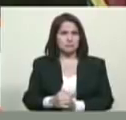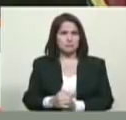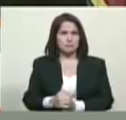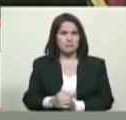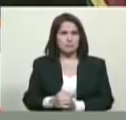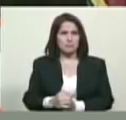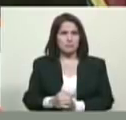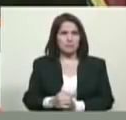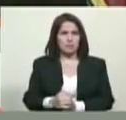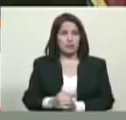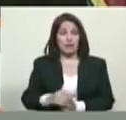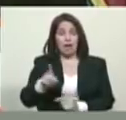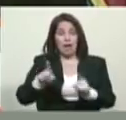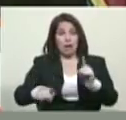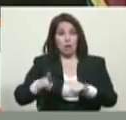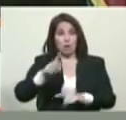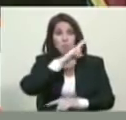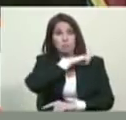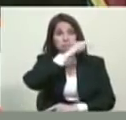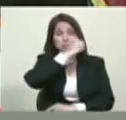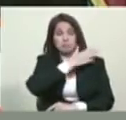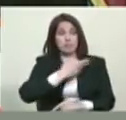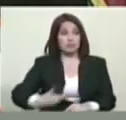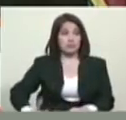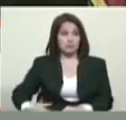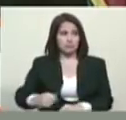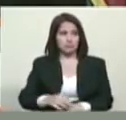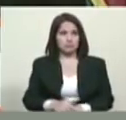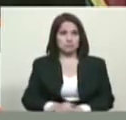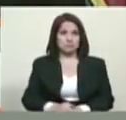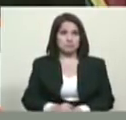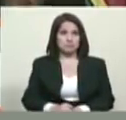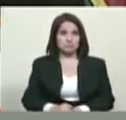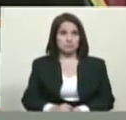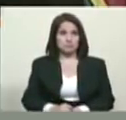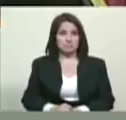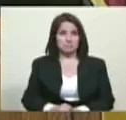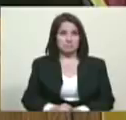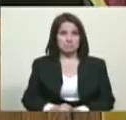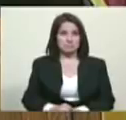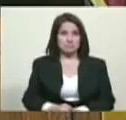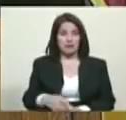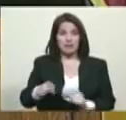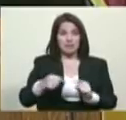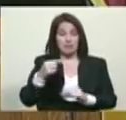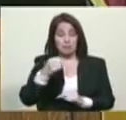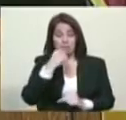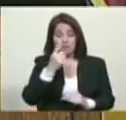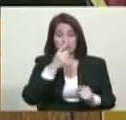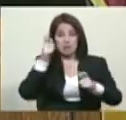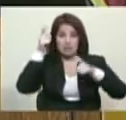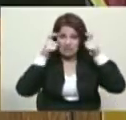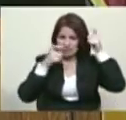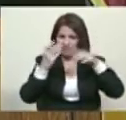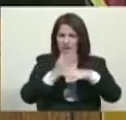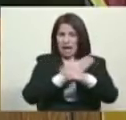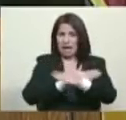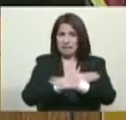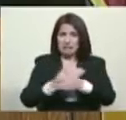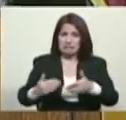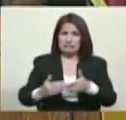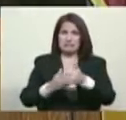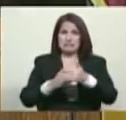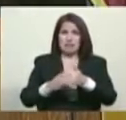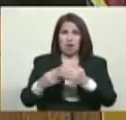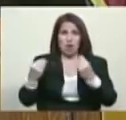cumbre de jefe de Estado, también con el hermano Hugo Chávez, después de la intervención militar de Norteamérica